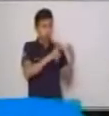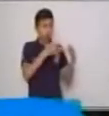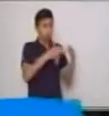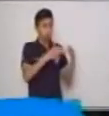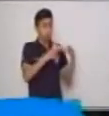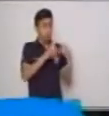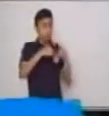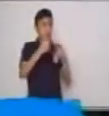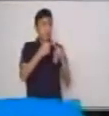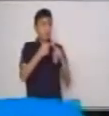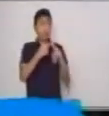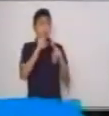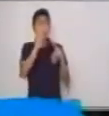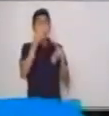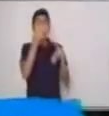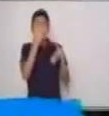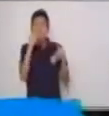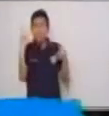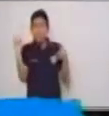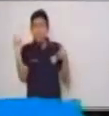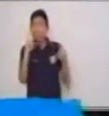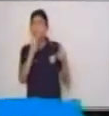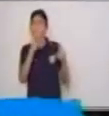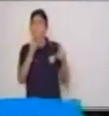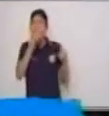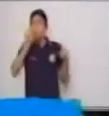y 2 que agregaron.